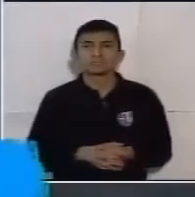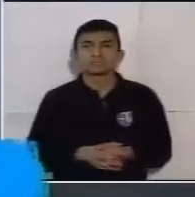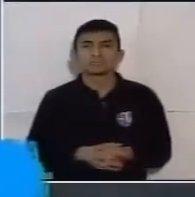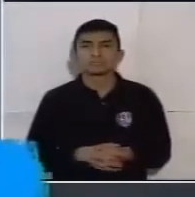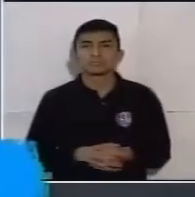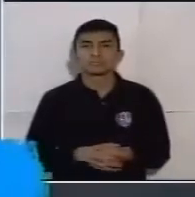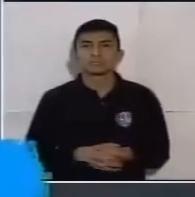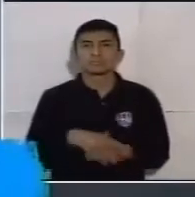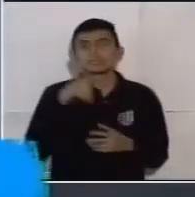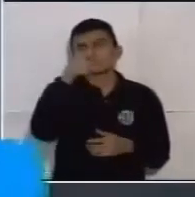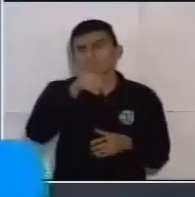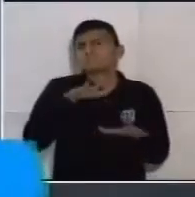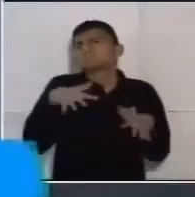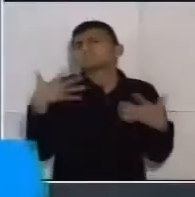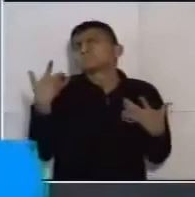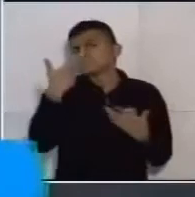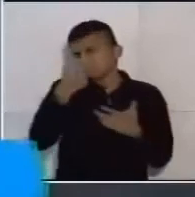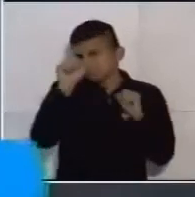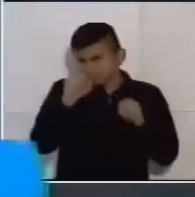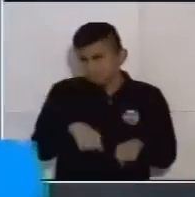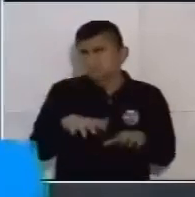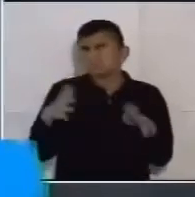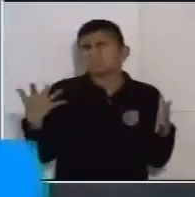¿cómo la podríamos calcular entonces?